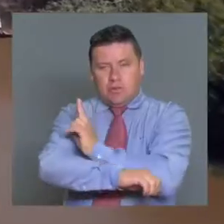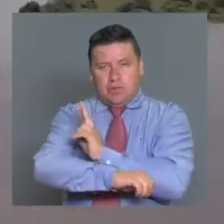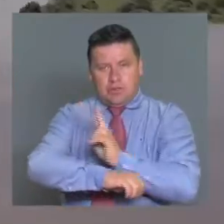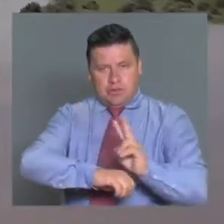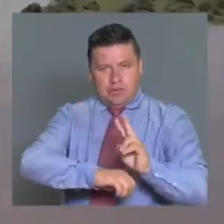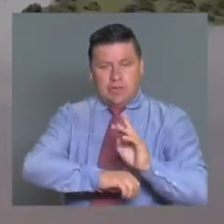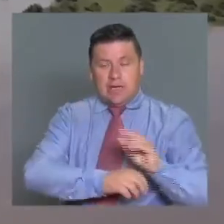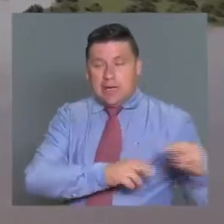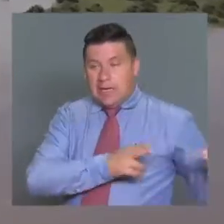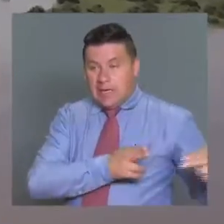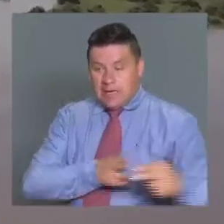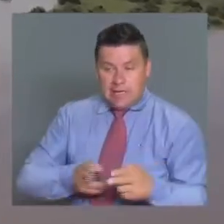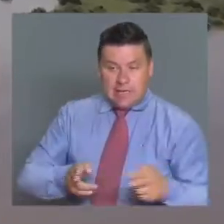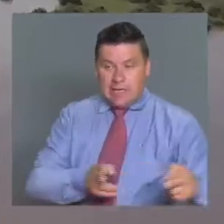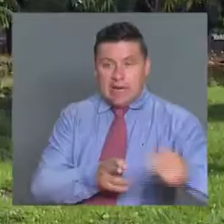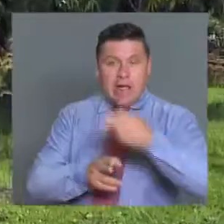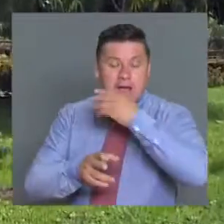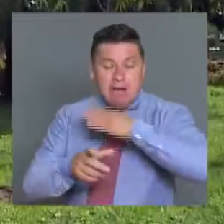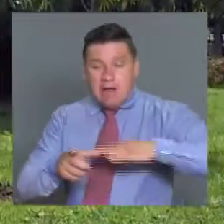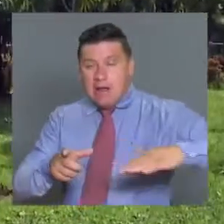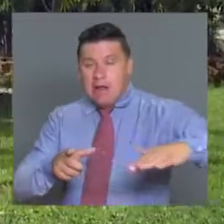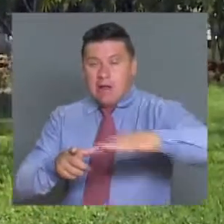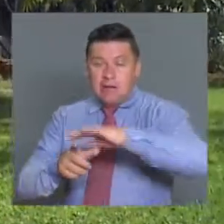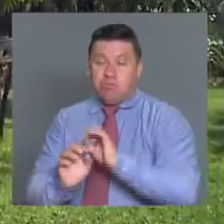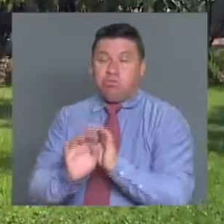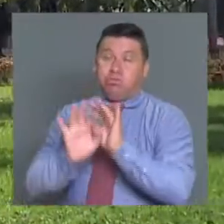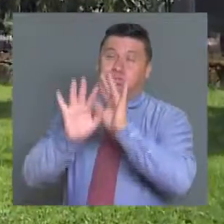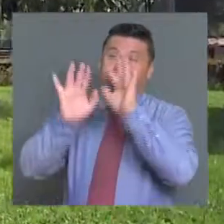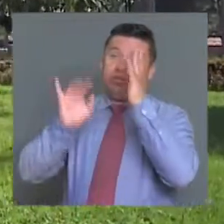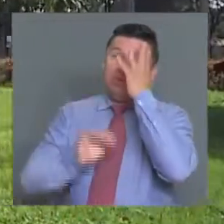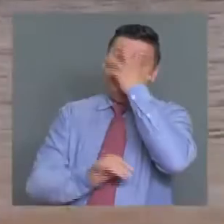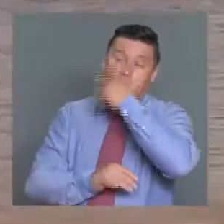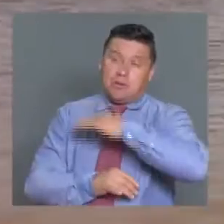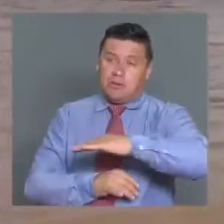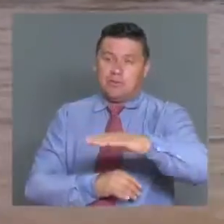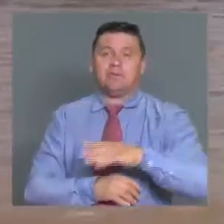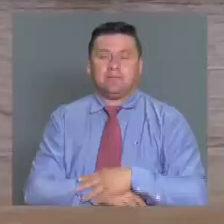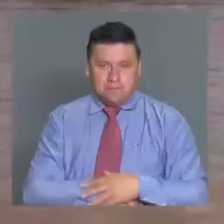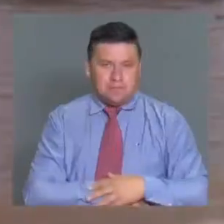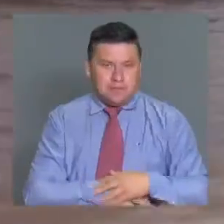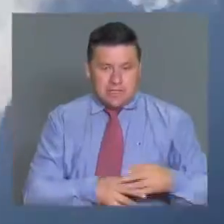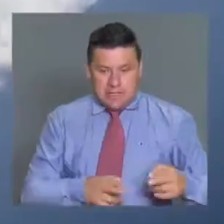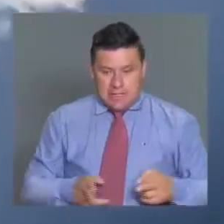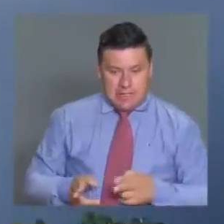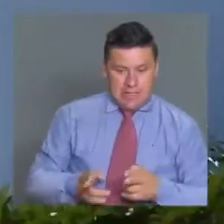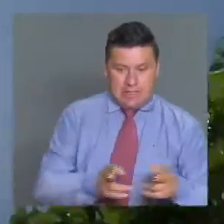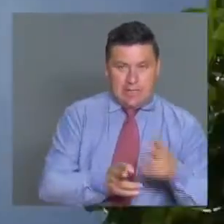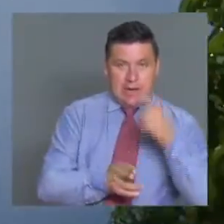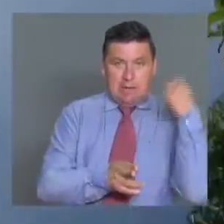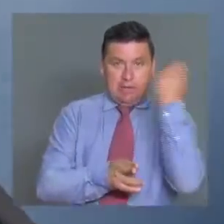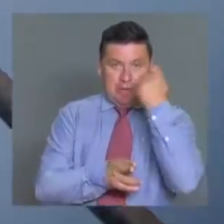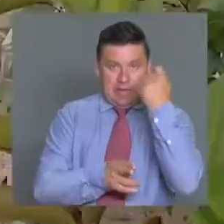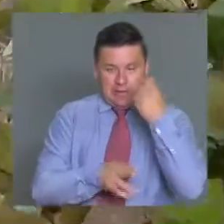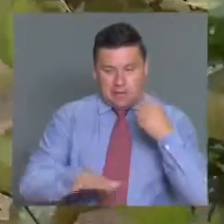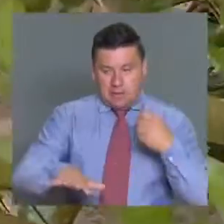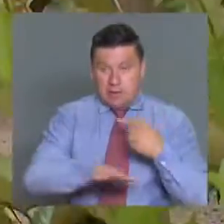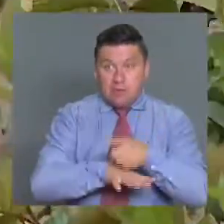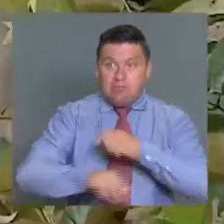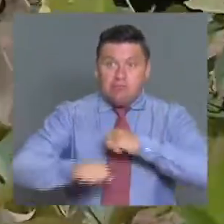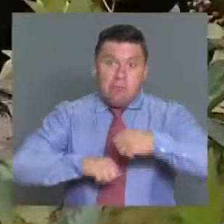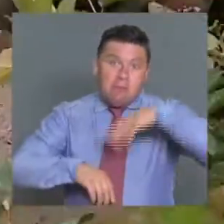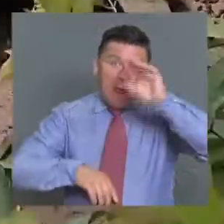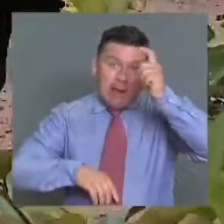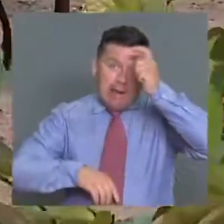sus ríos son senderos del agua primavera qué bella es bordeado por el río meta activo en la agricultura y